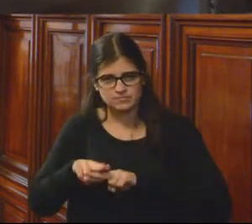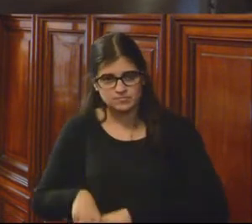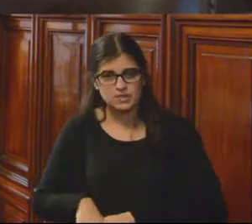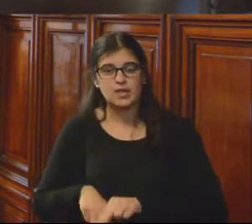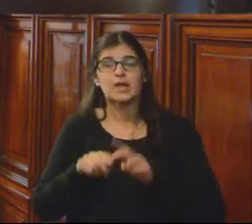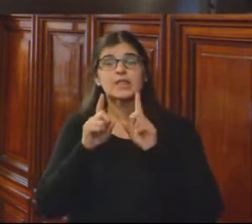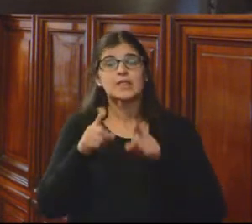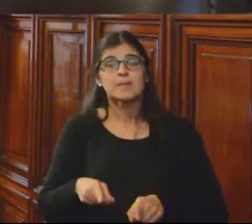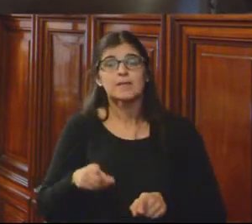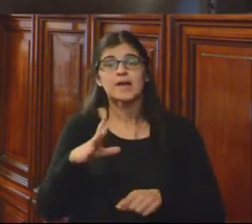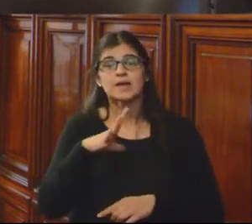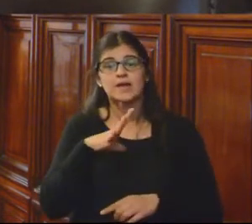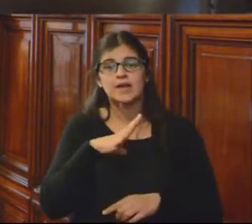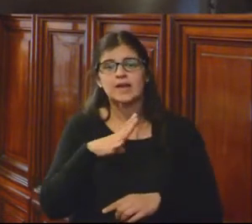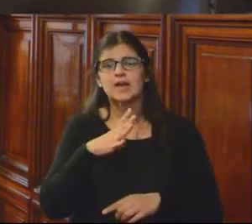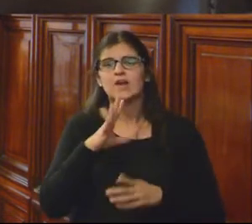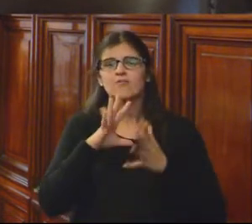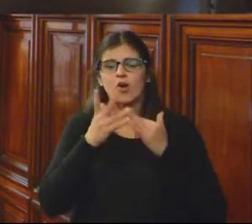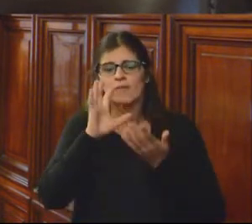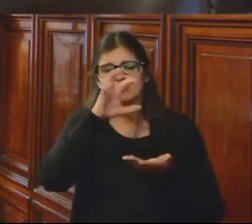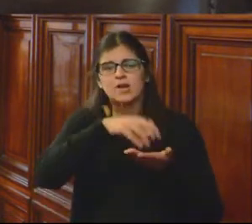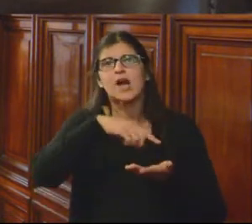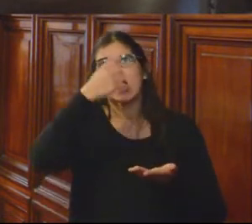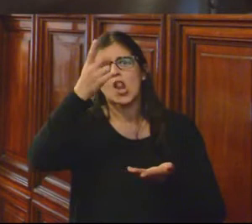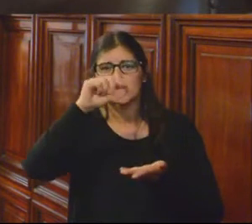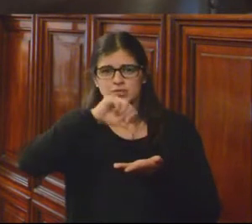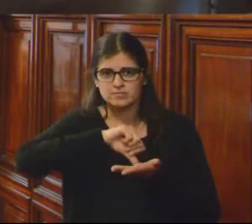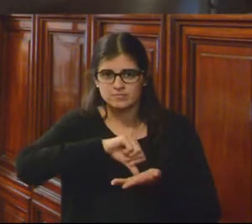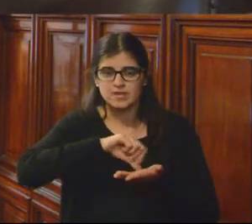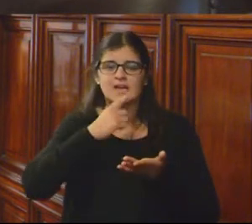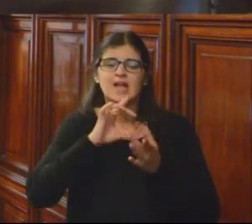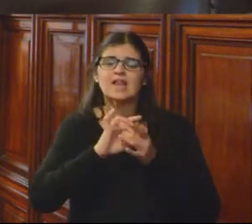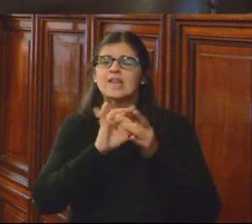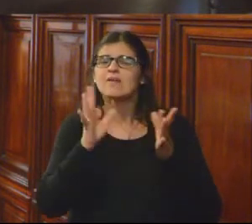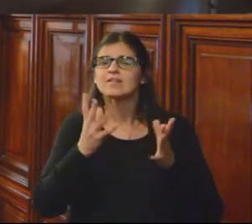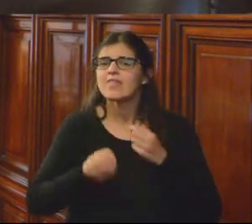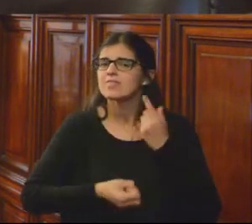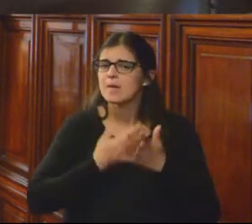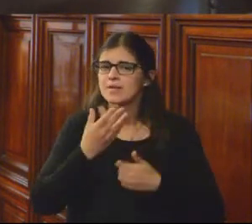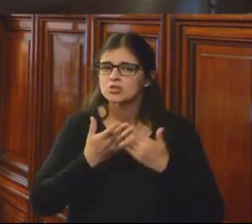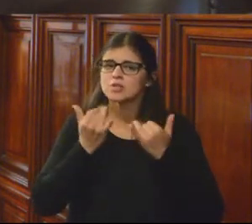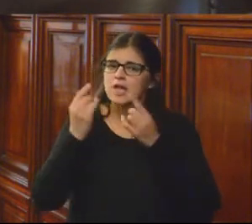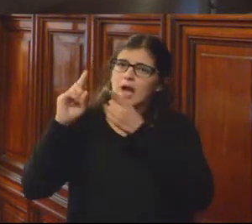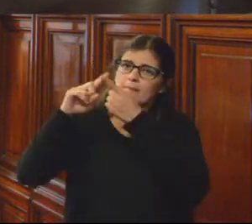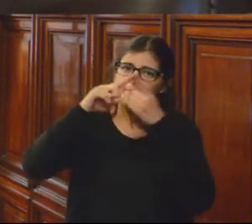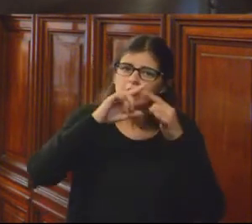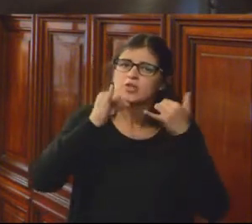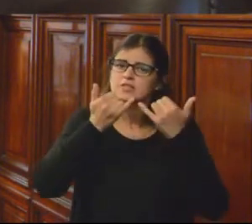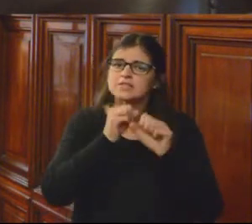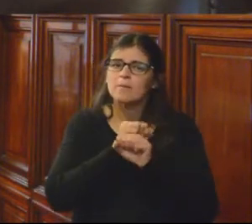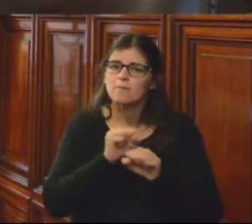y que estaban con, digamos, casas matrices en el exterior, la libertad de expresión en todos los pactos se puede